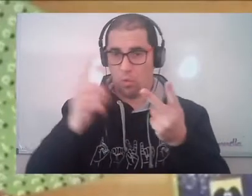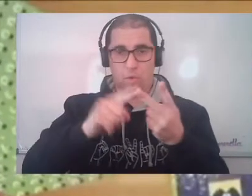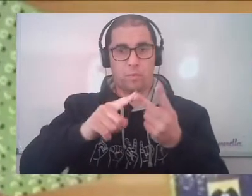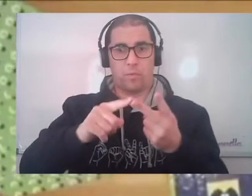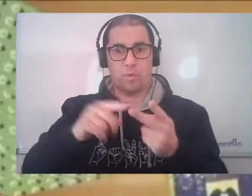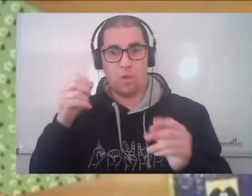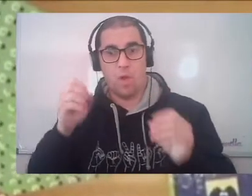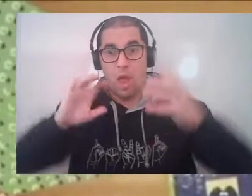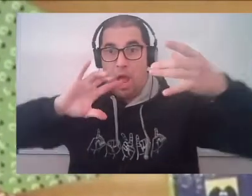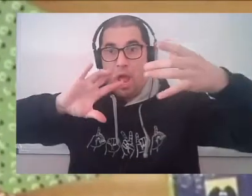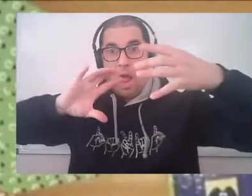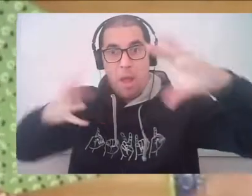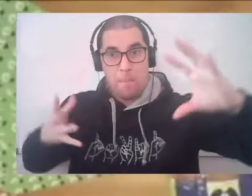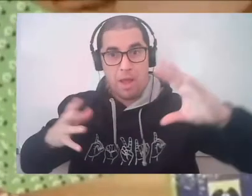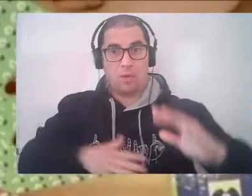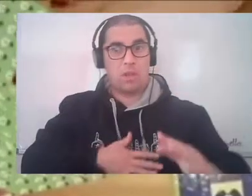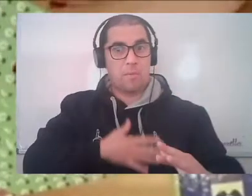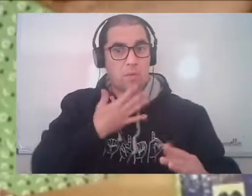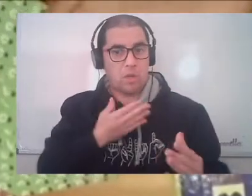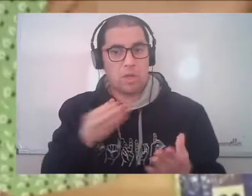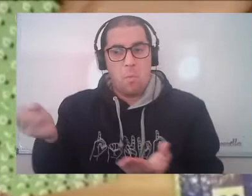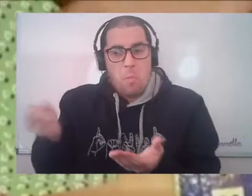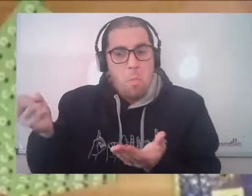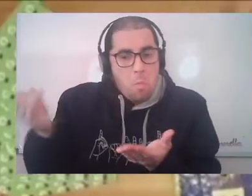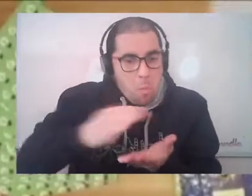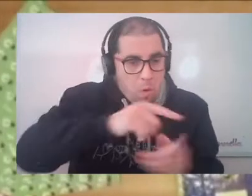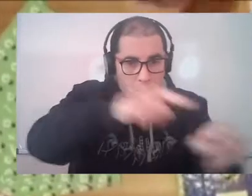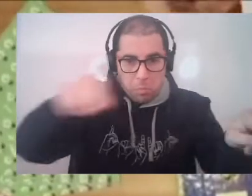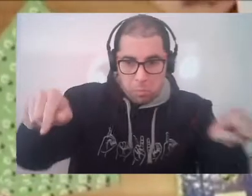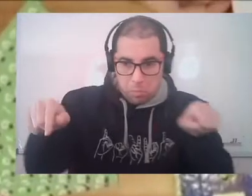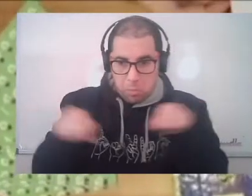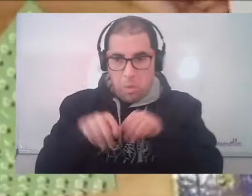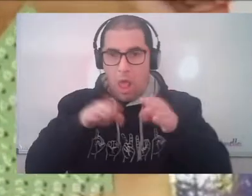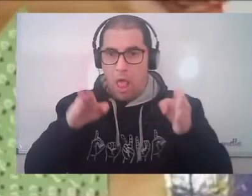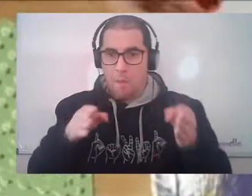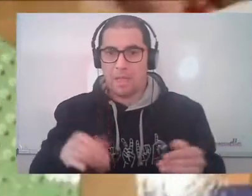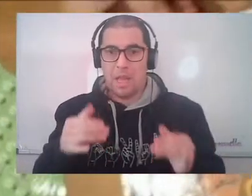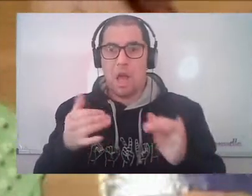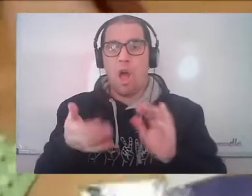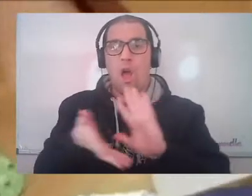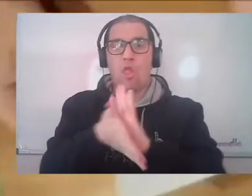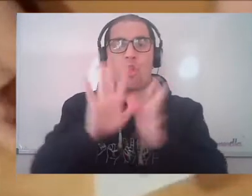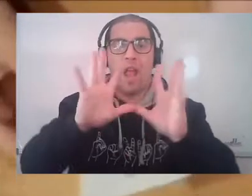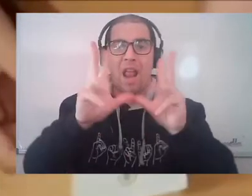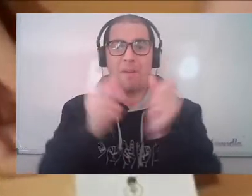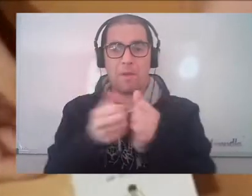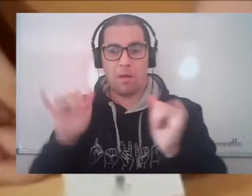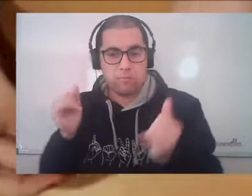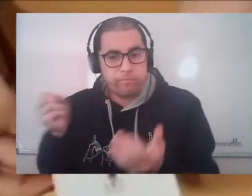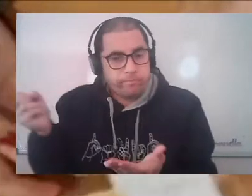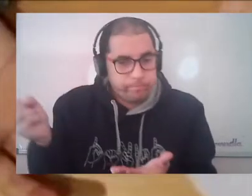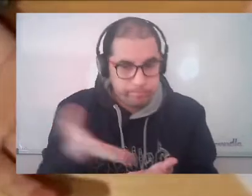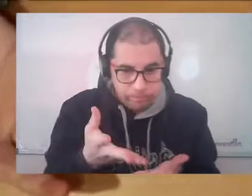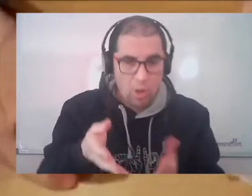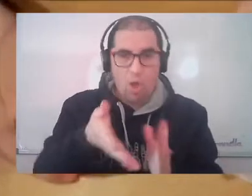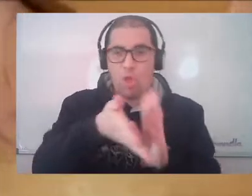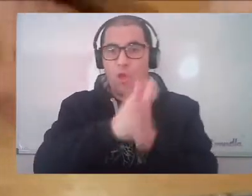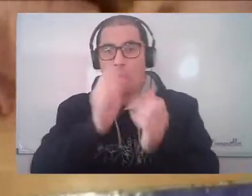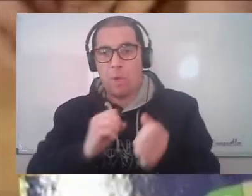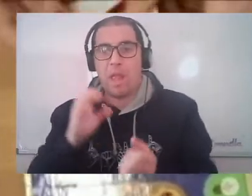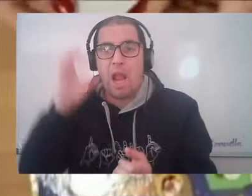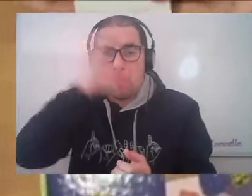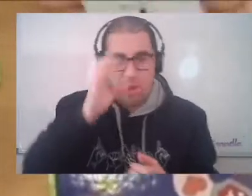espacio de emociones es un juego de mesa para toda la familia donde cada participante tendrá la posibilidad de explorar y